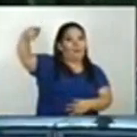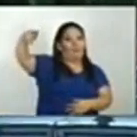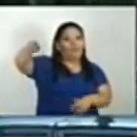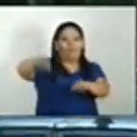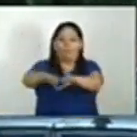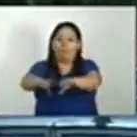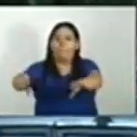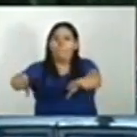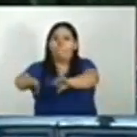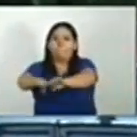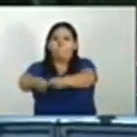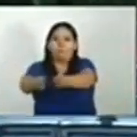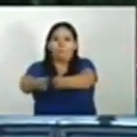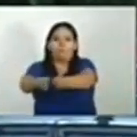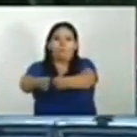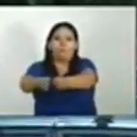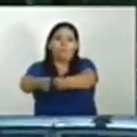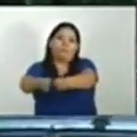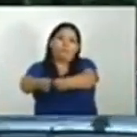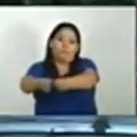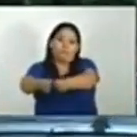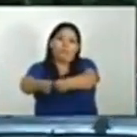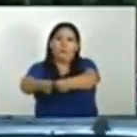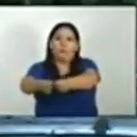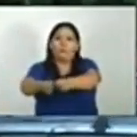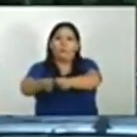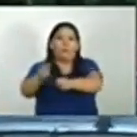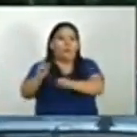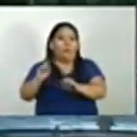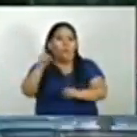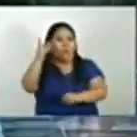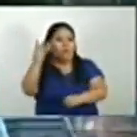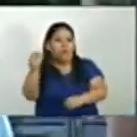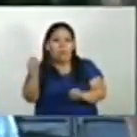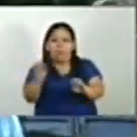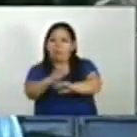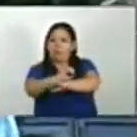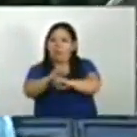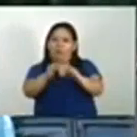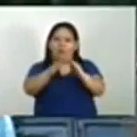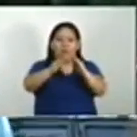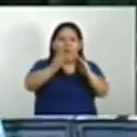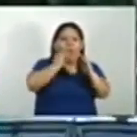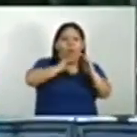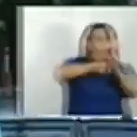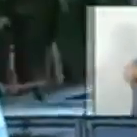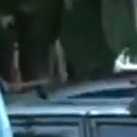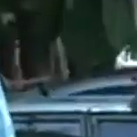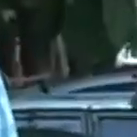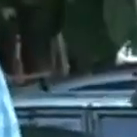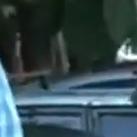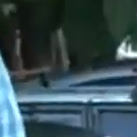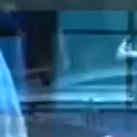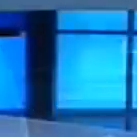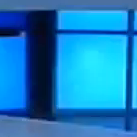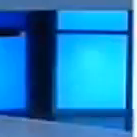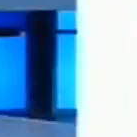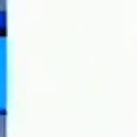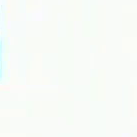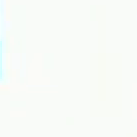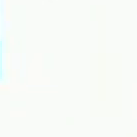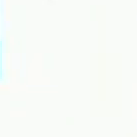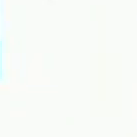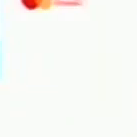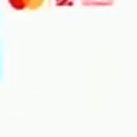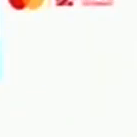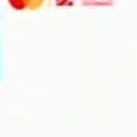la tubería. Sí, hubo como un día, no hubo agua también, pero aquí en este lado es primera vez. Y llegaron